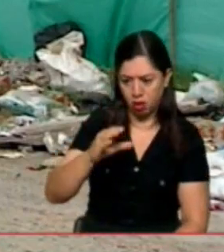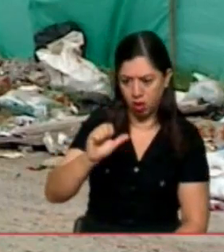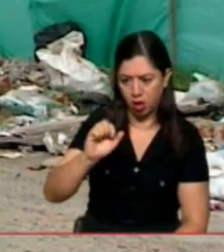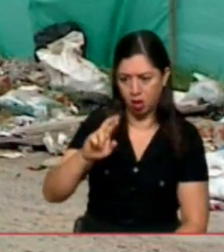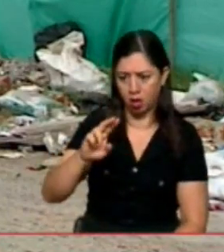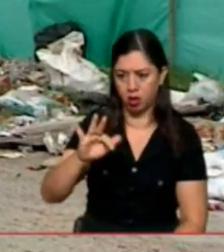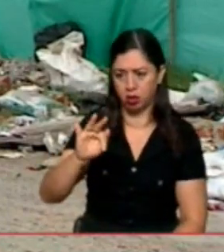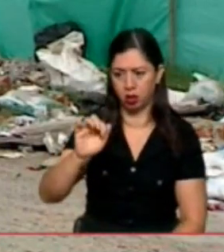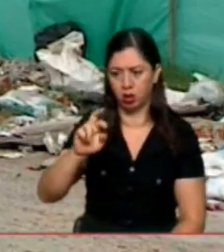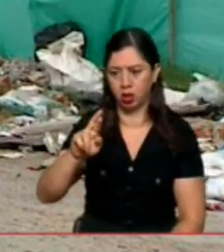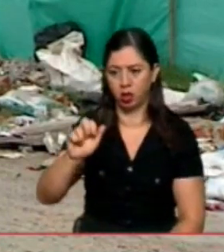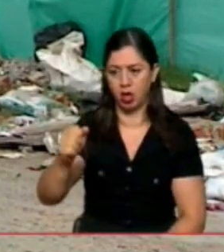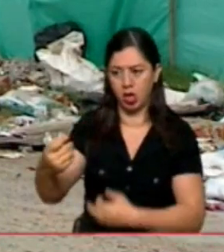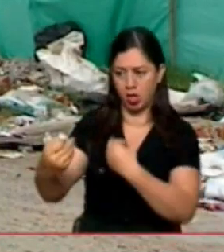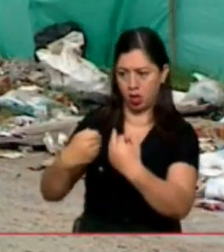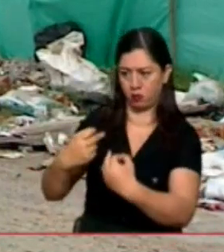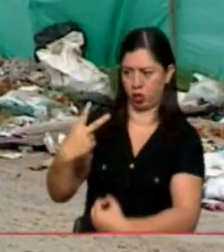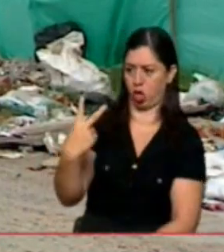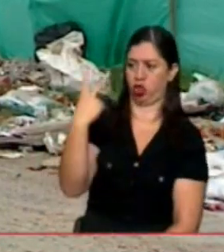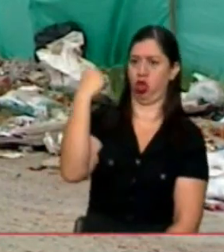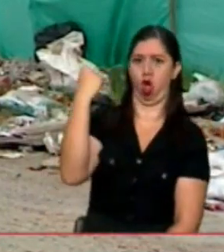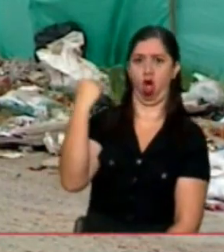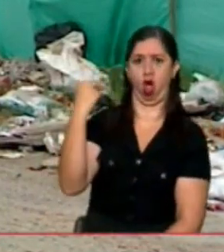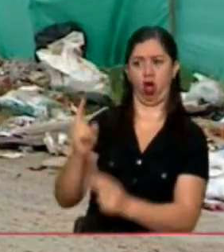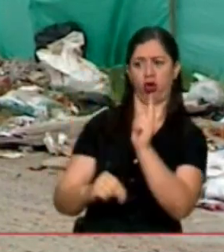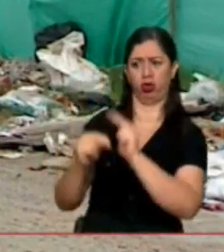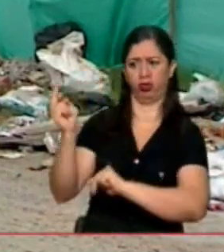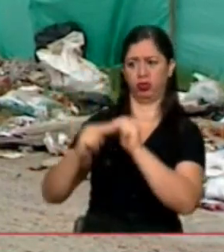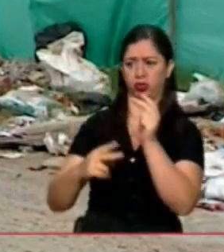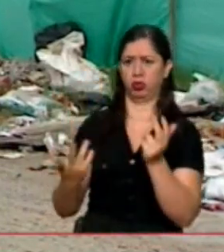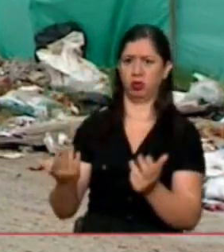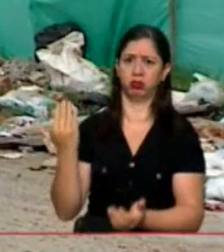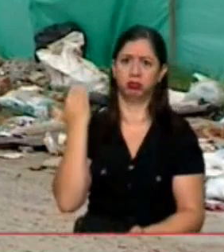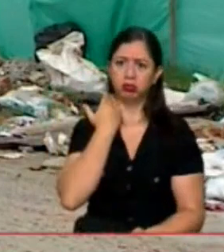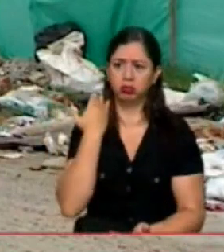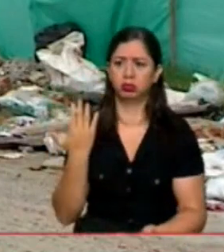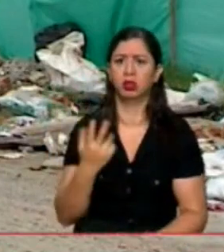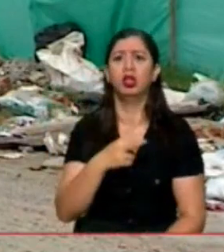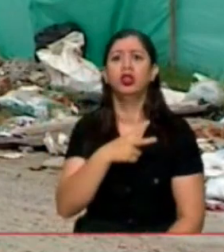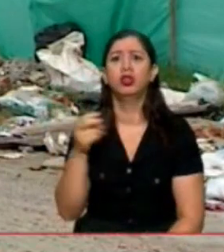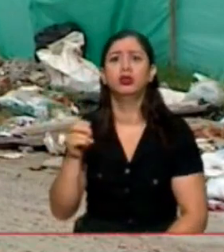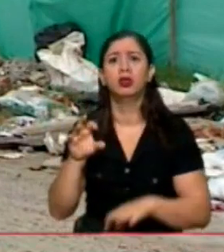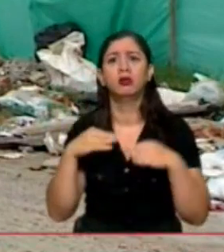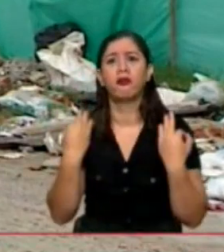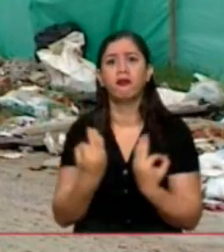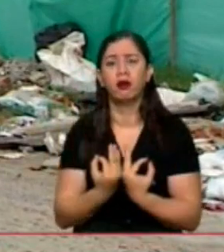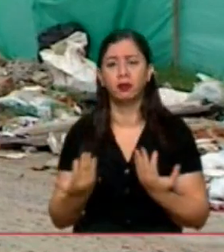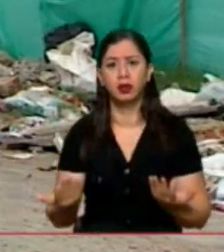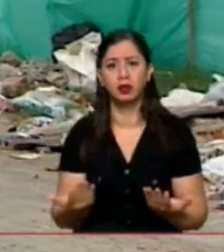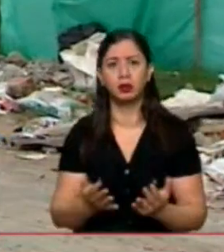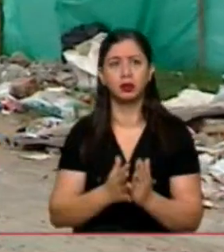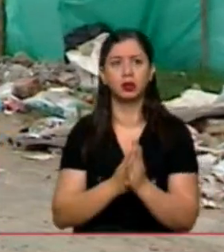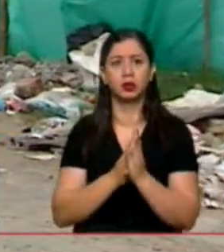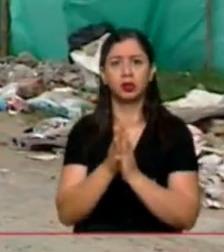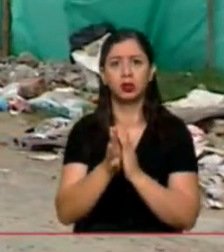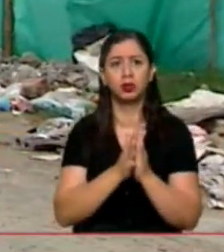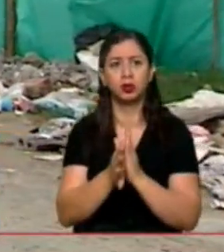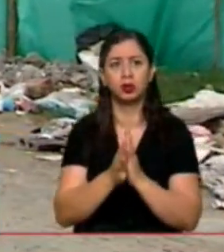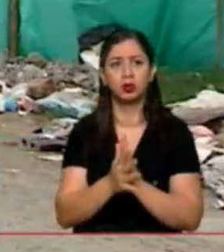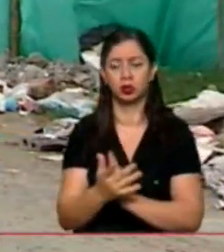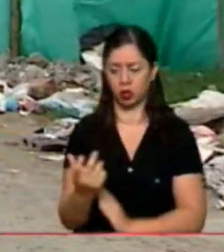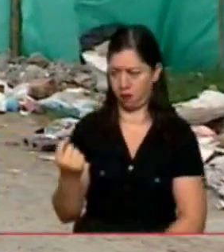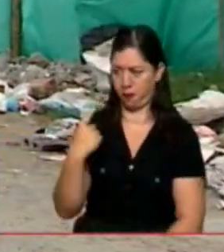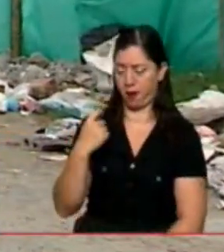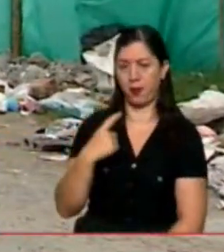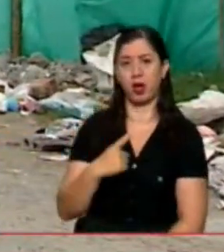explican que la obra no va. Literalmente estamos tumbados y somos más de 200 familias. Quiero que con esta